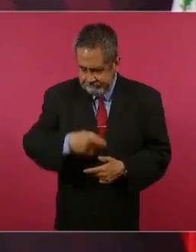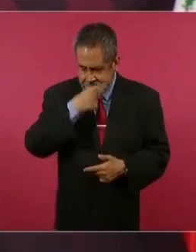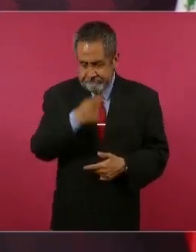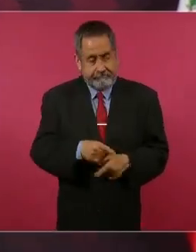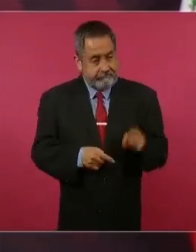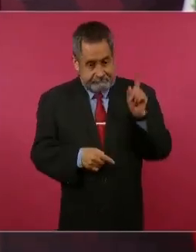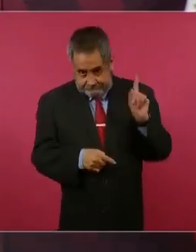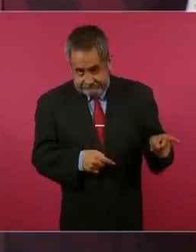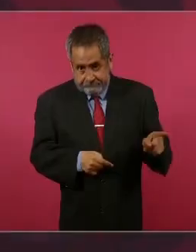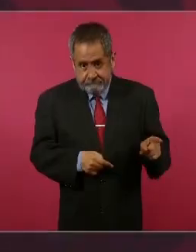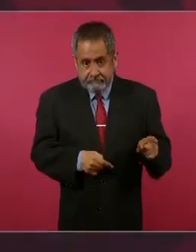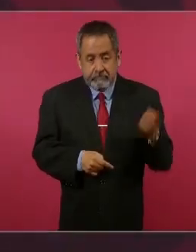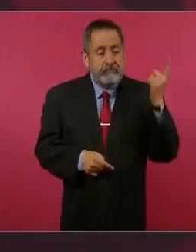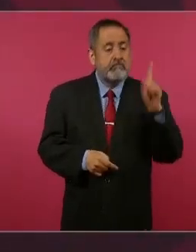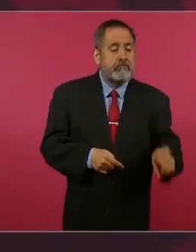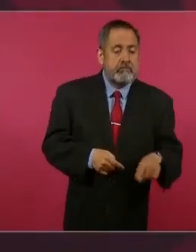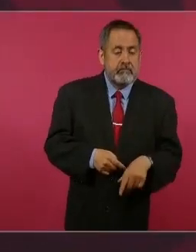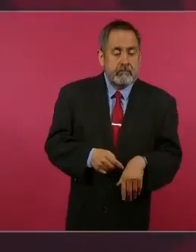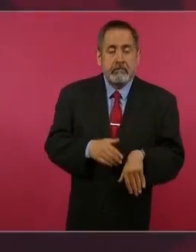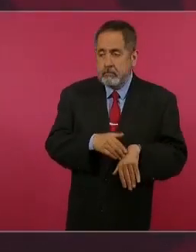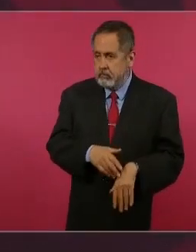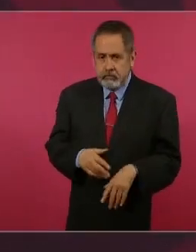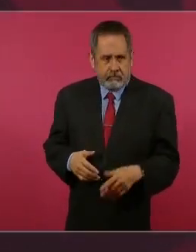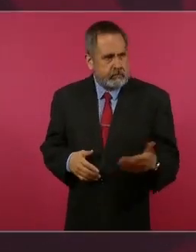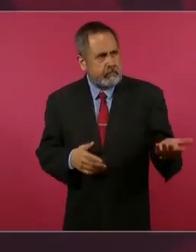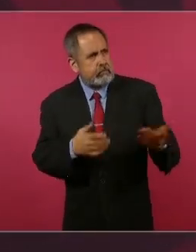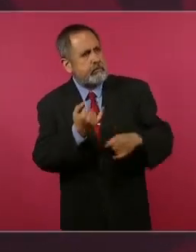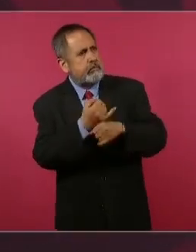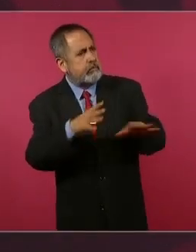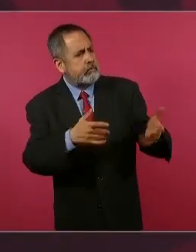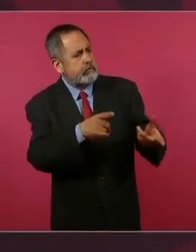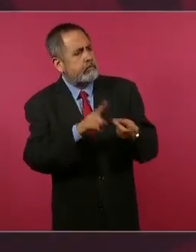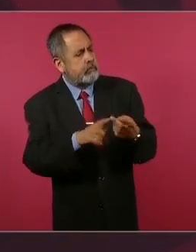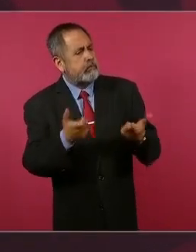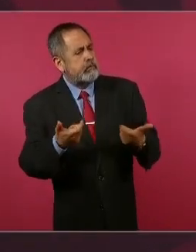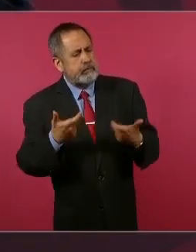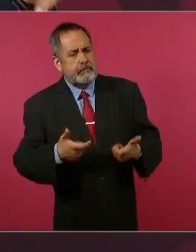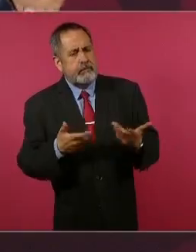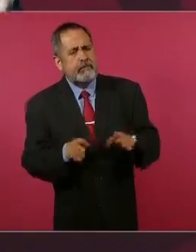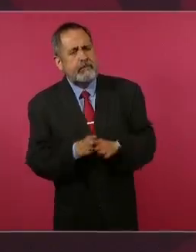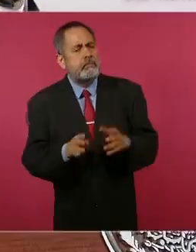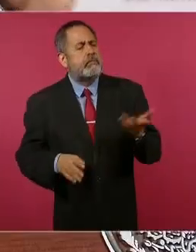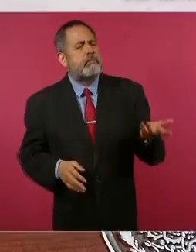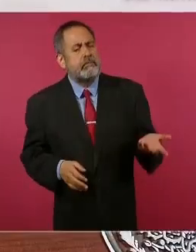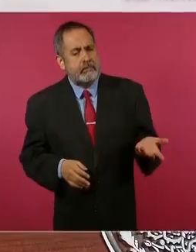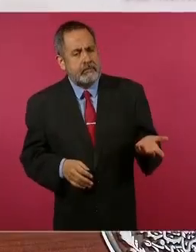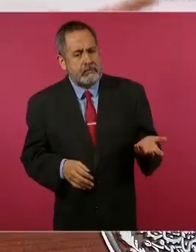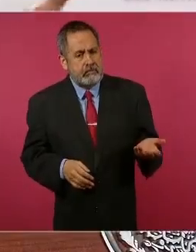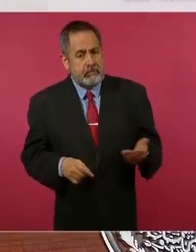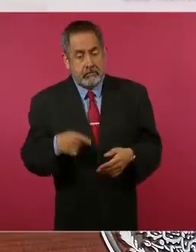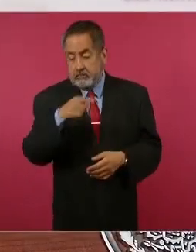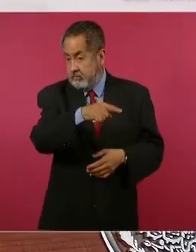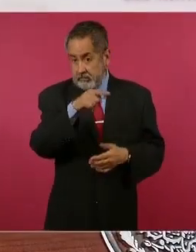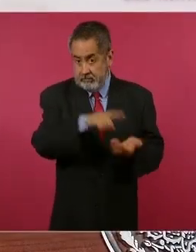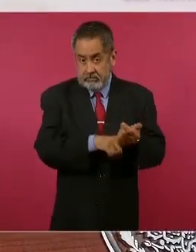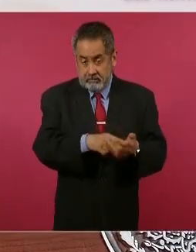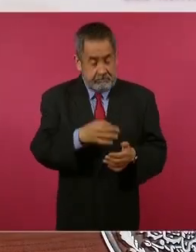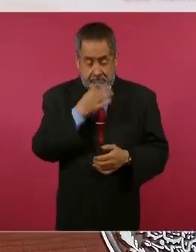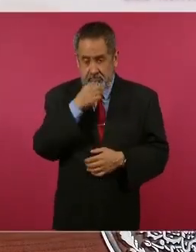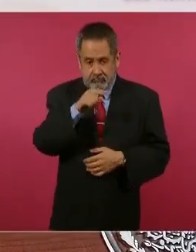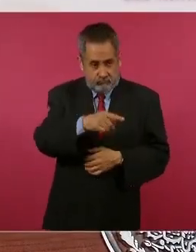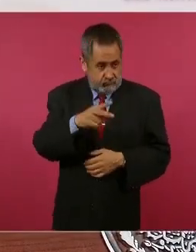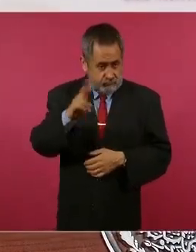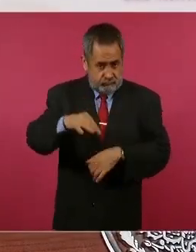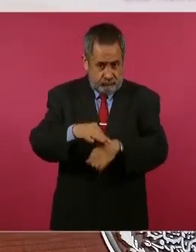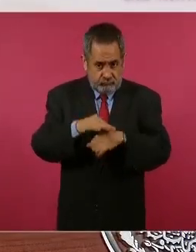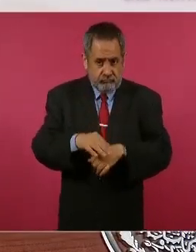que tiene que informar porque él de facto, de